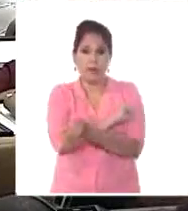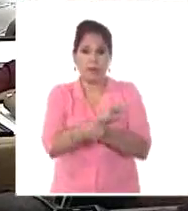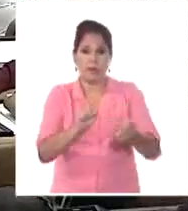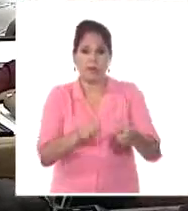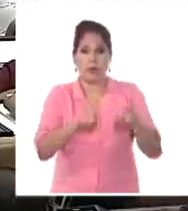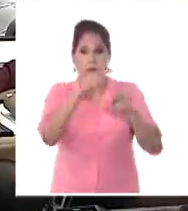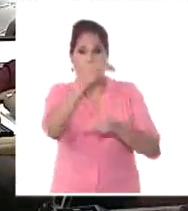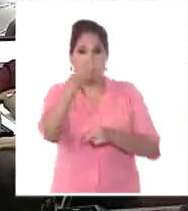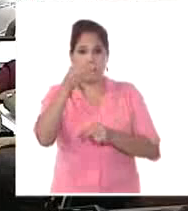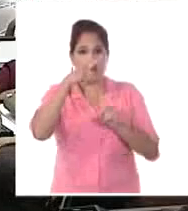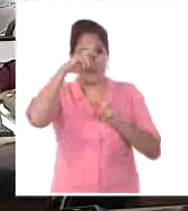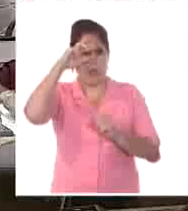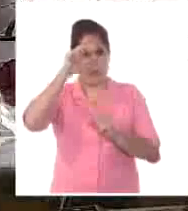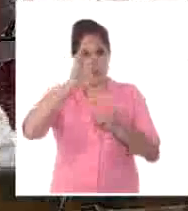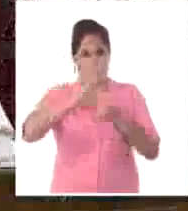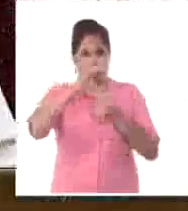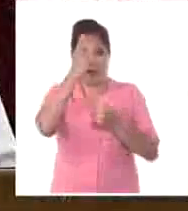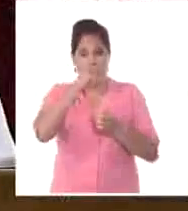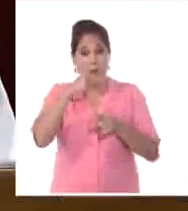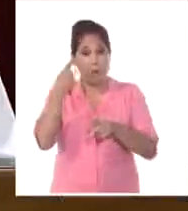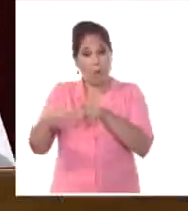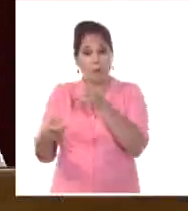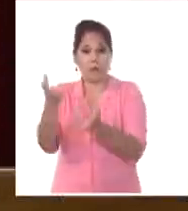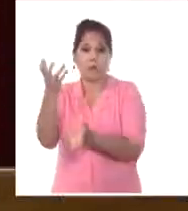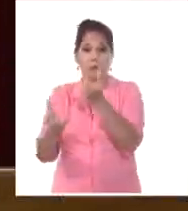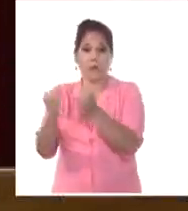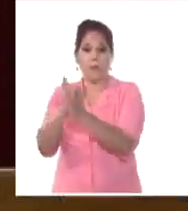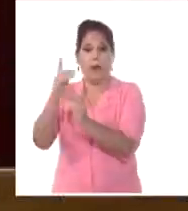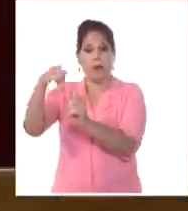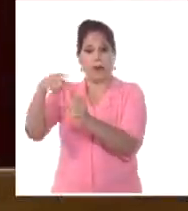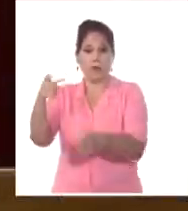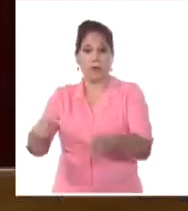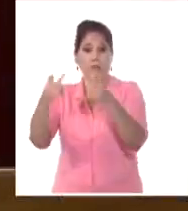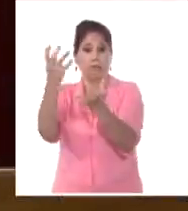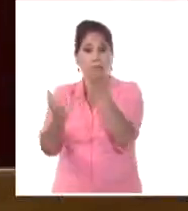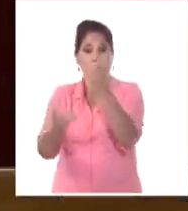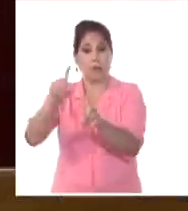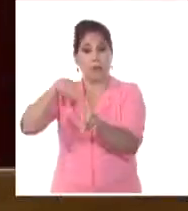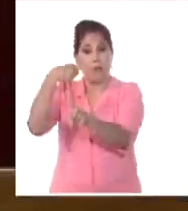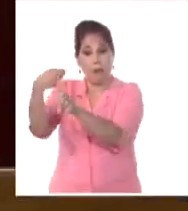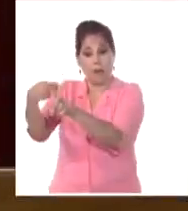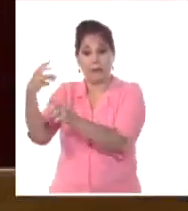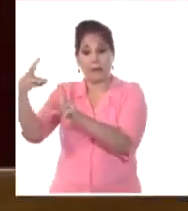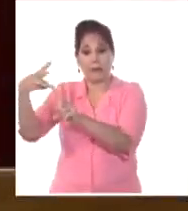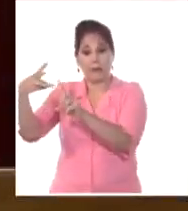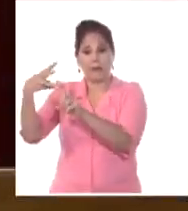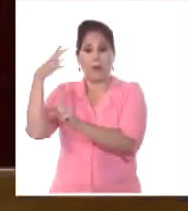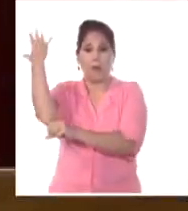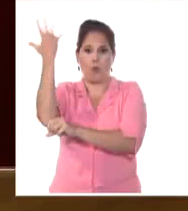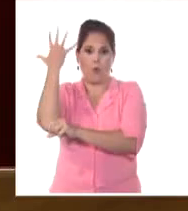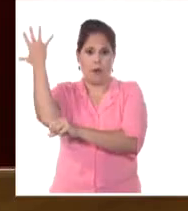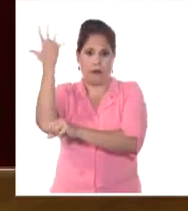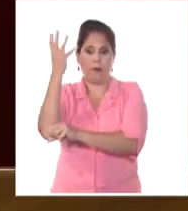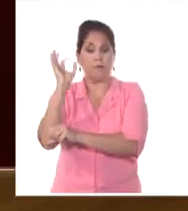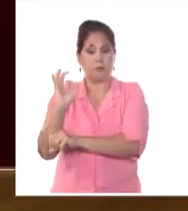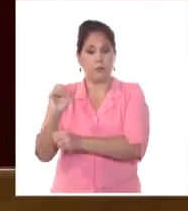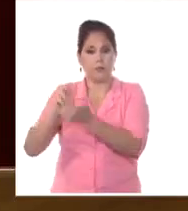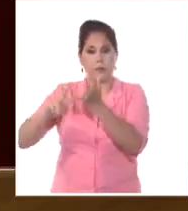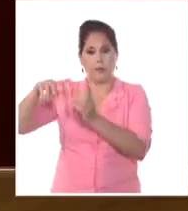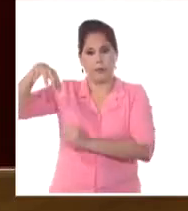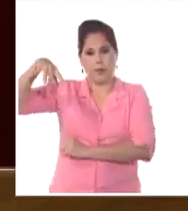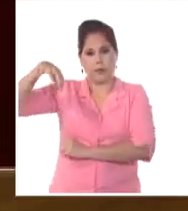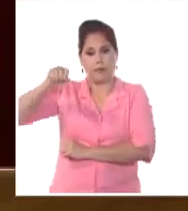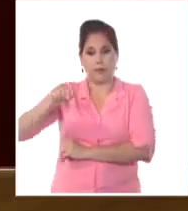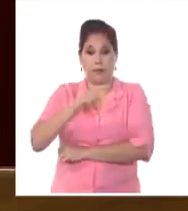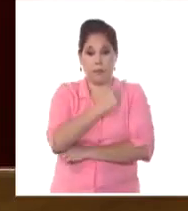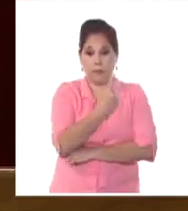Saratoga en La Habana, el incendio en la base de supertanqueros de Matanzas y el azote del huracán Ian en el occidente del país. En